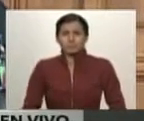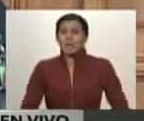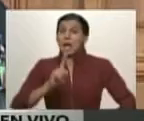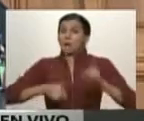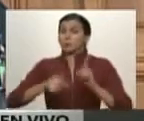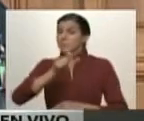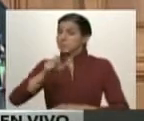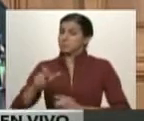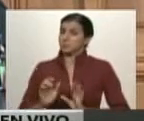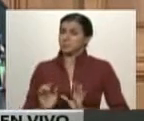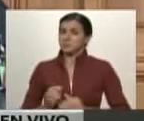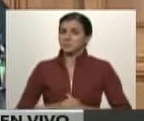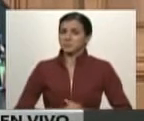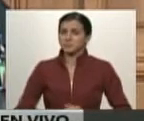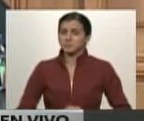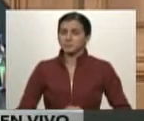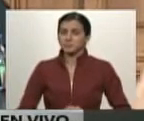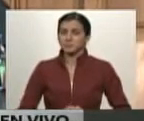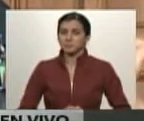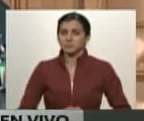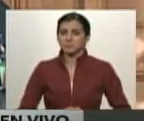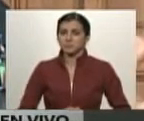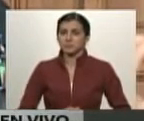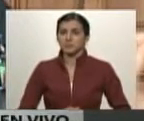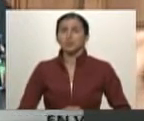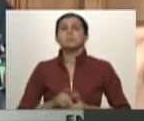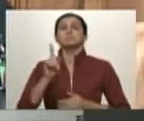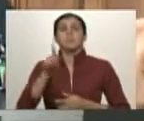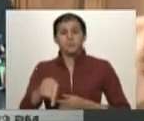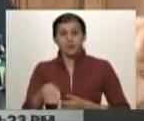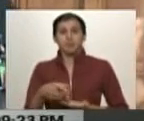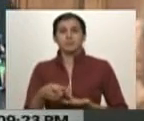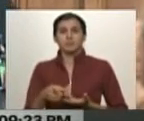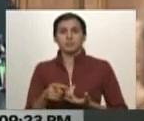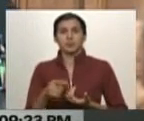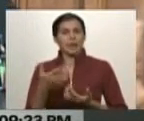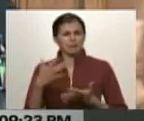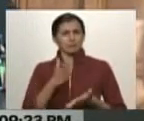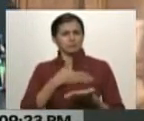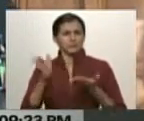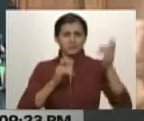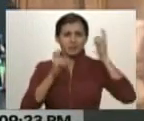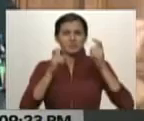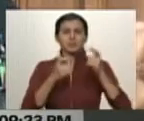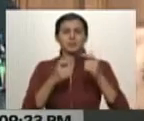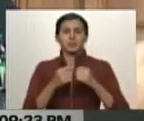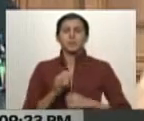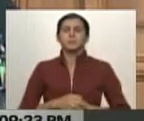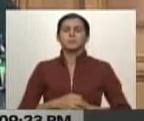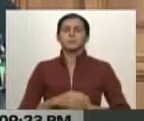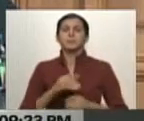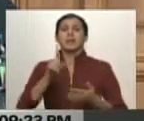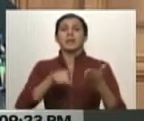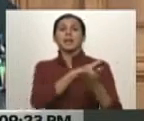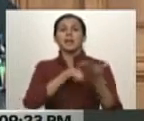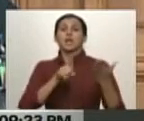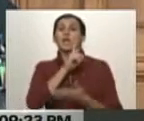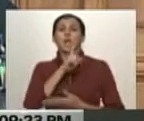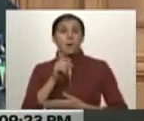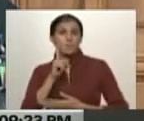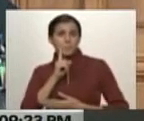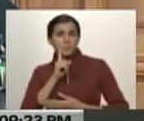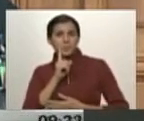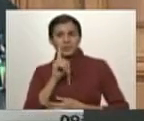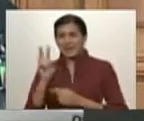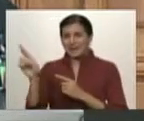gente y eliminaron el nombre de nuestra república el carácter